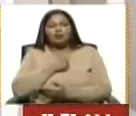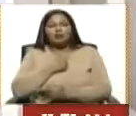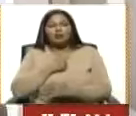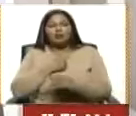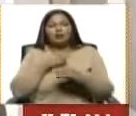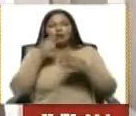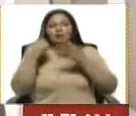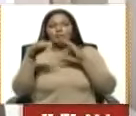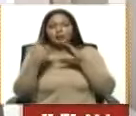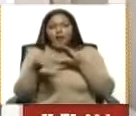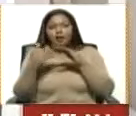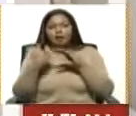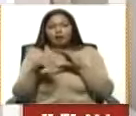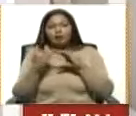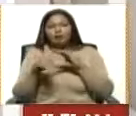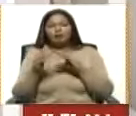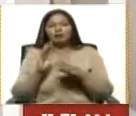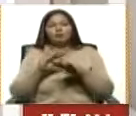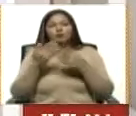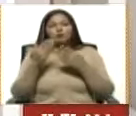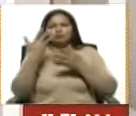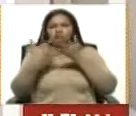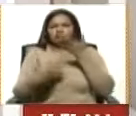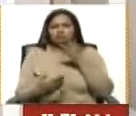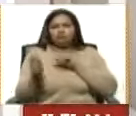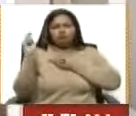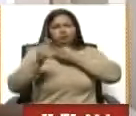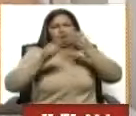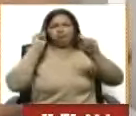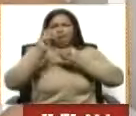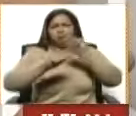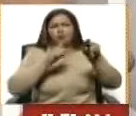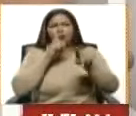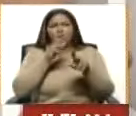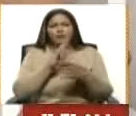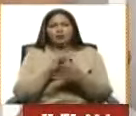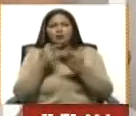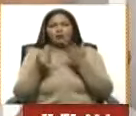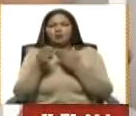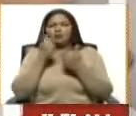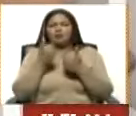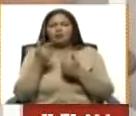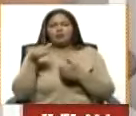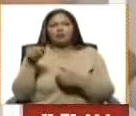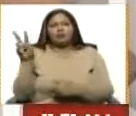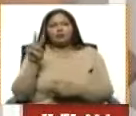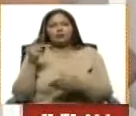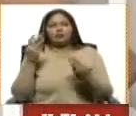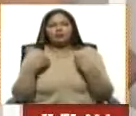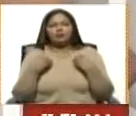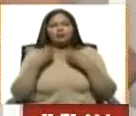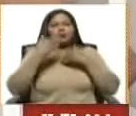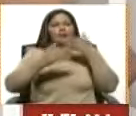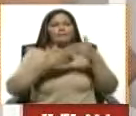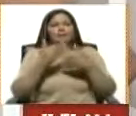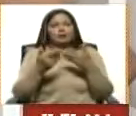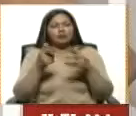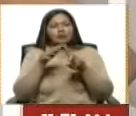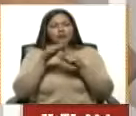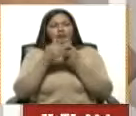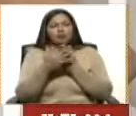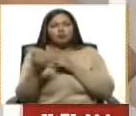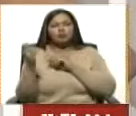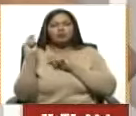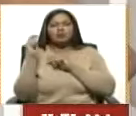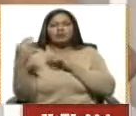tuve que deshabilitar los mensajes, porque la cantidad de insultos era impresionante, pero hay que decir que las cosas eran buenas en Venezuela. Entonces, ¿cómo salirle al paso a esas guerras de